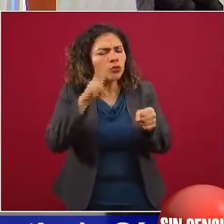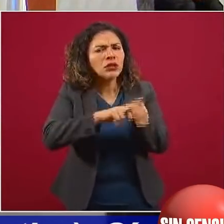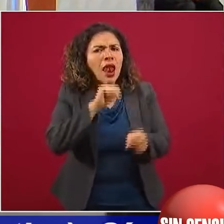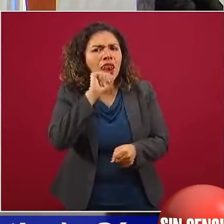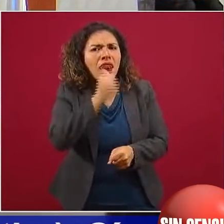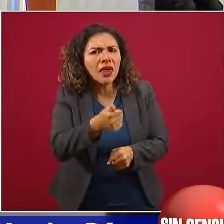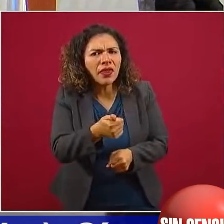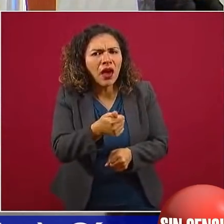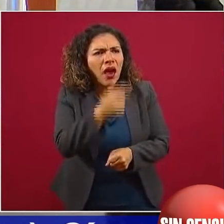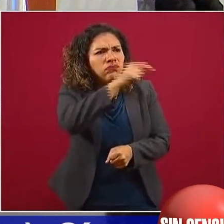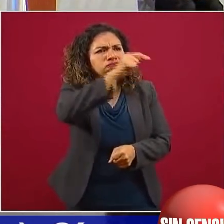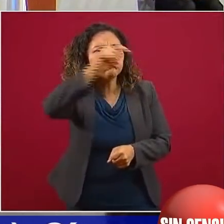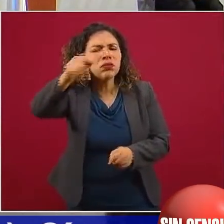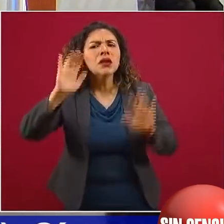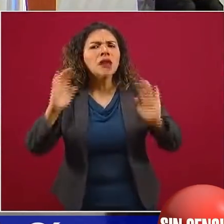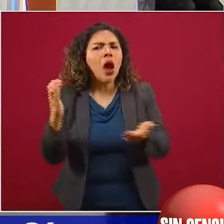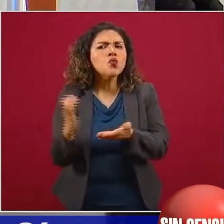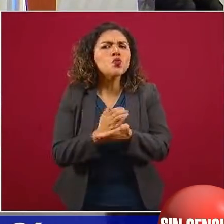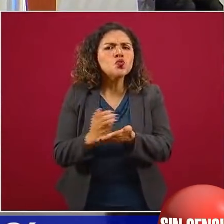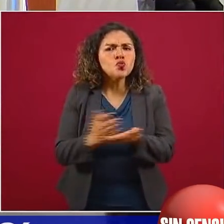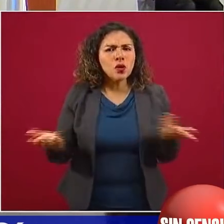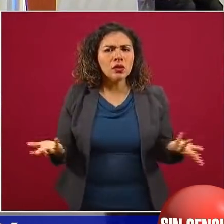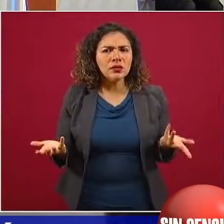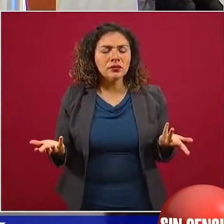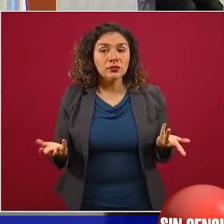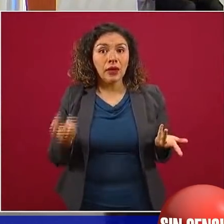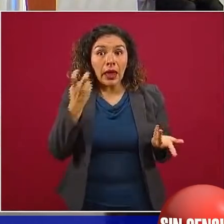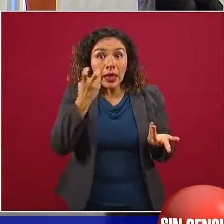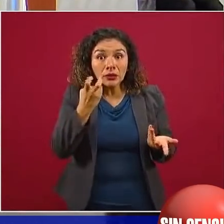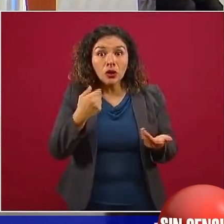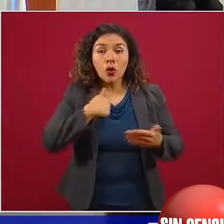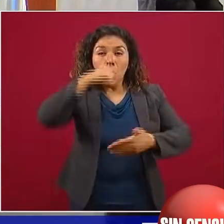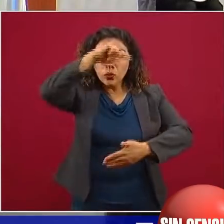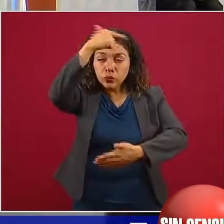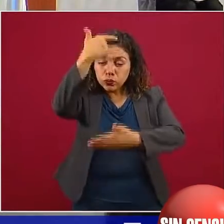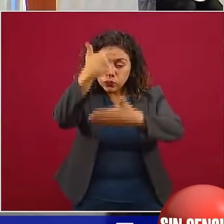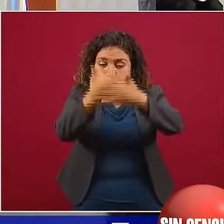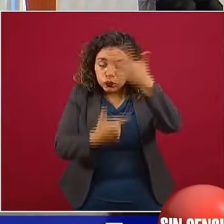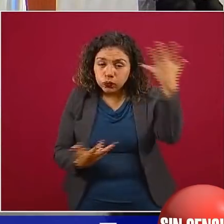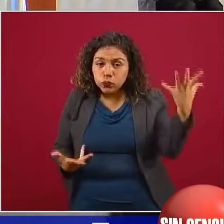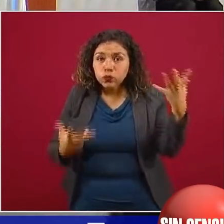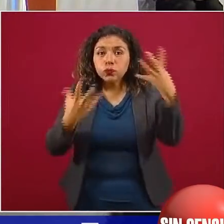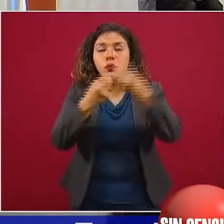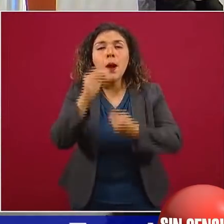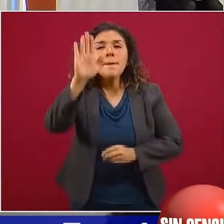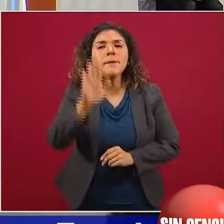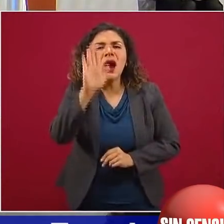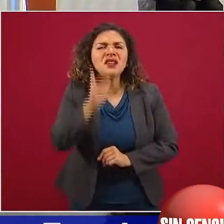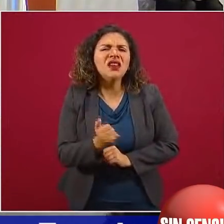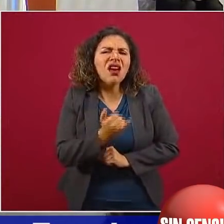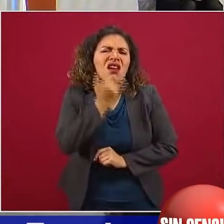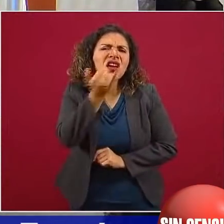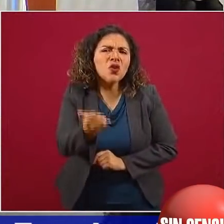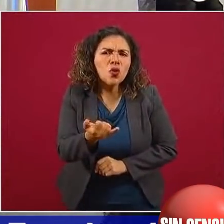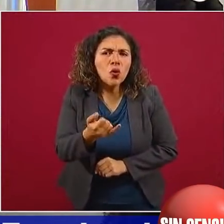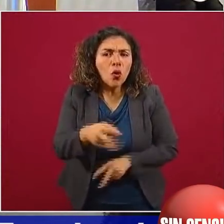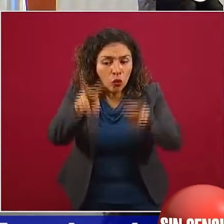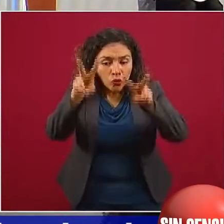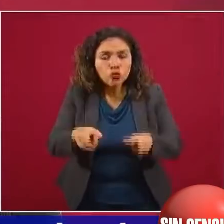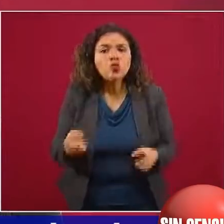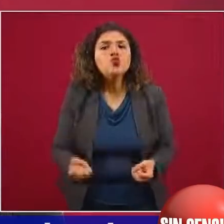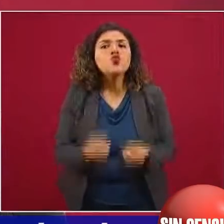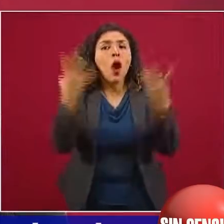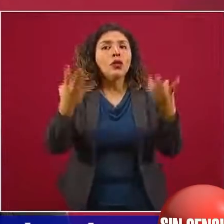hospitalizado, ya se recuperó. Entonces, ir sumando los casos da una idea errónea del tamaño de la